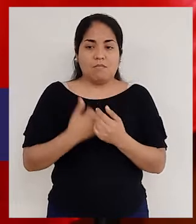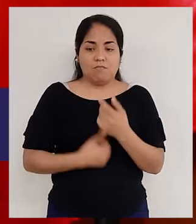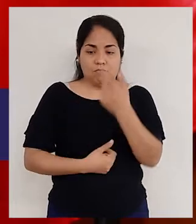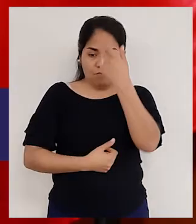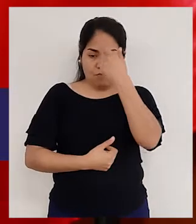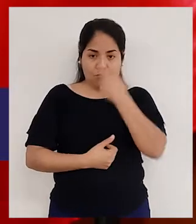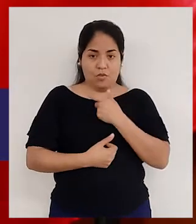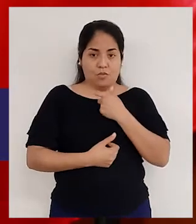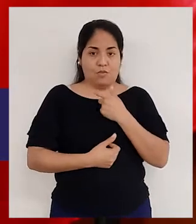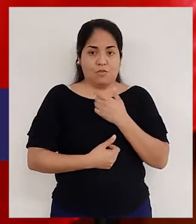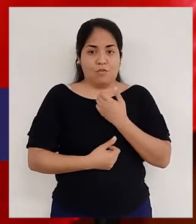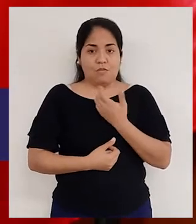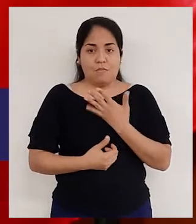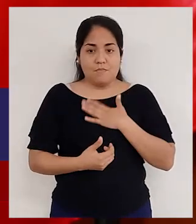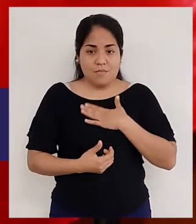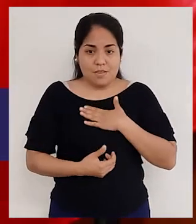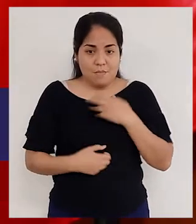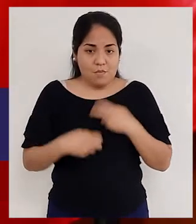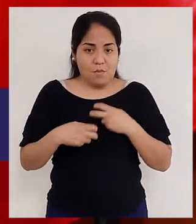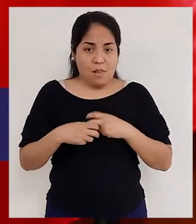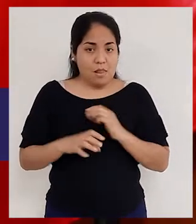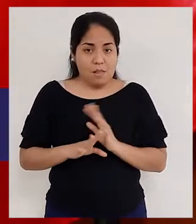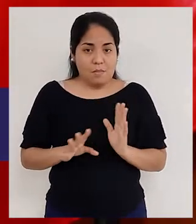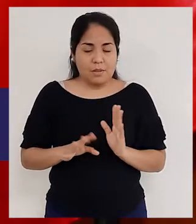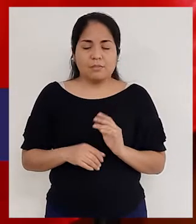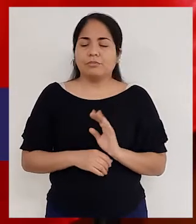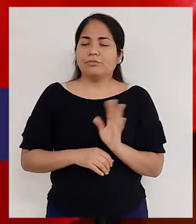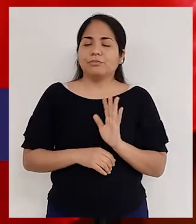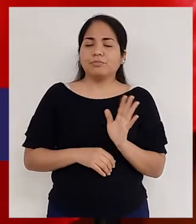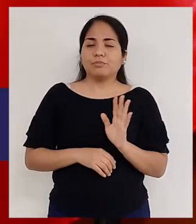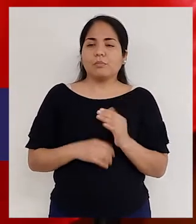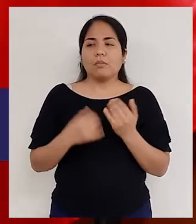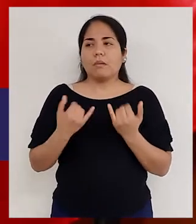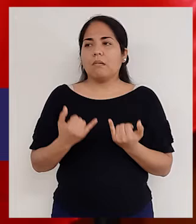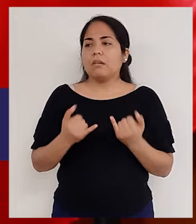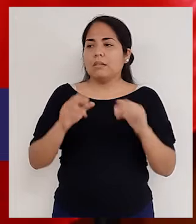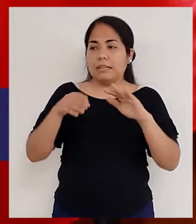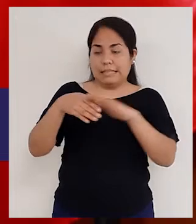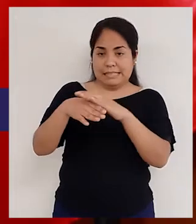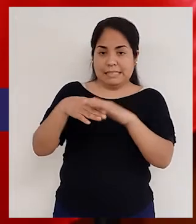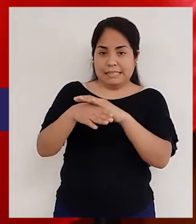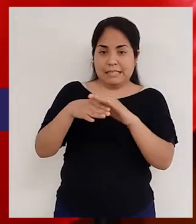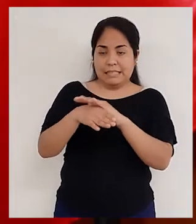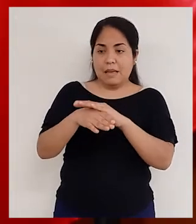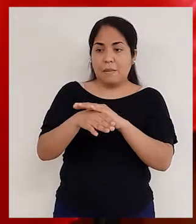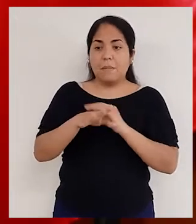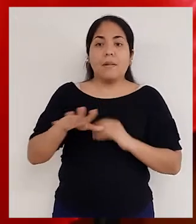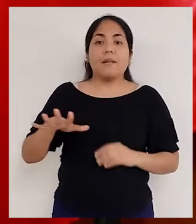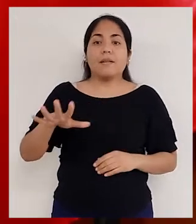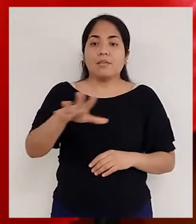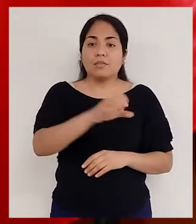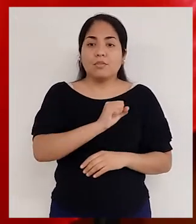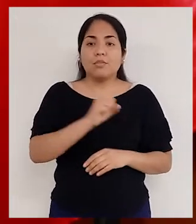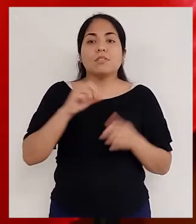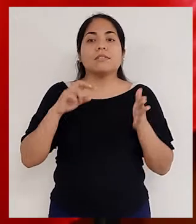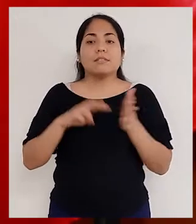no es un problema que atañe solo a la persona con discapacidad, sino en los términos actuales de accesibilidad